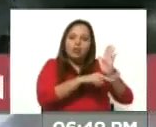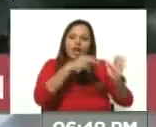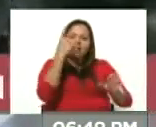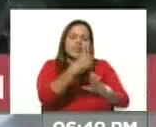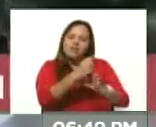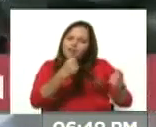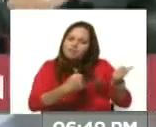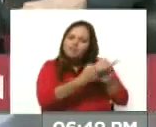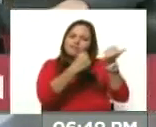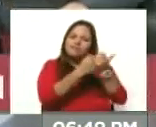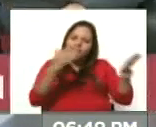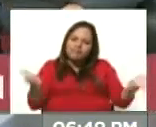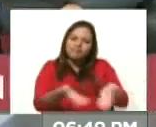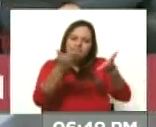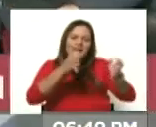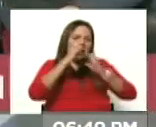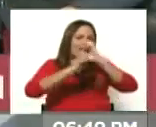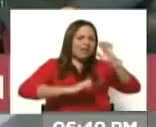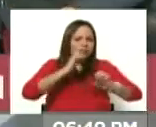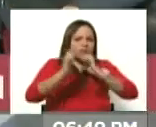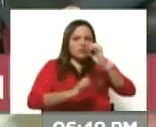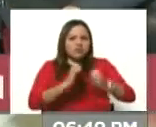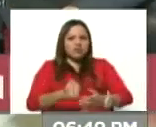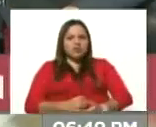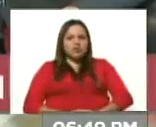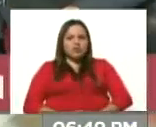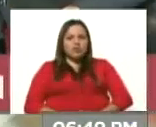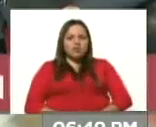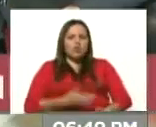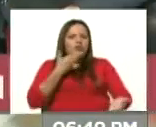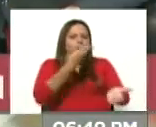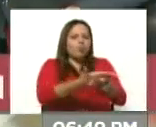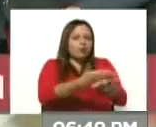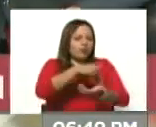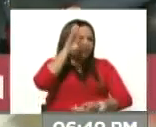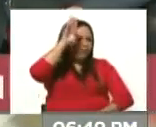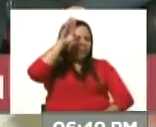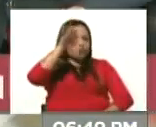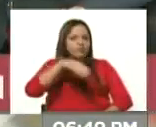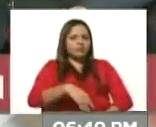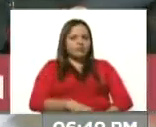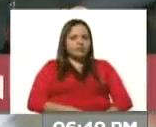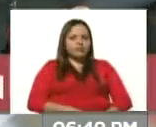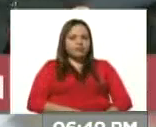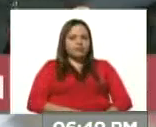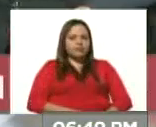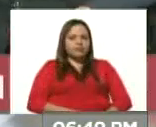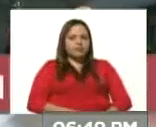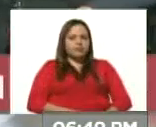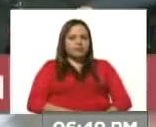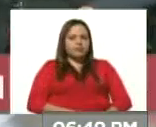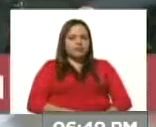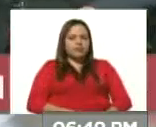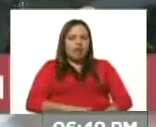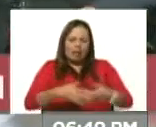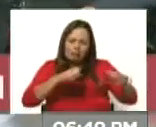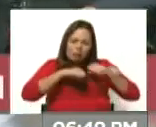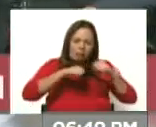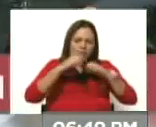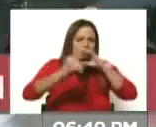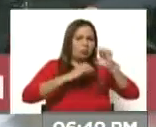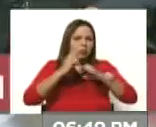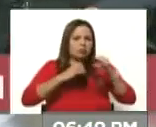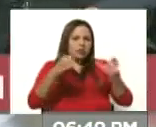convocarlas movilizarlas entusiasmarla con la oferta de futuro líbido la libido de las masas